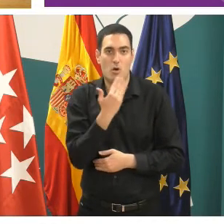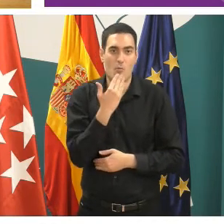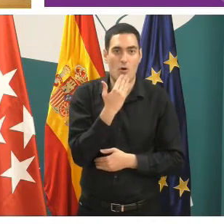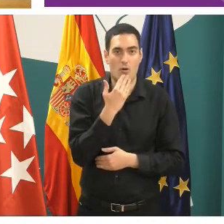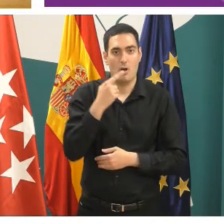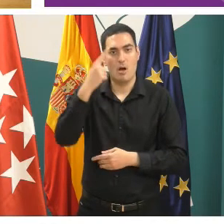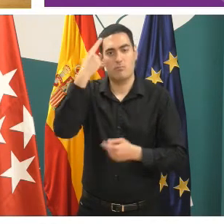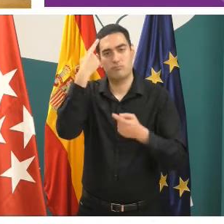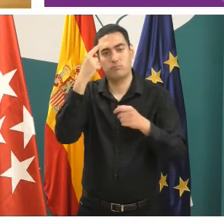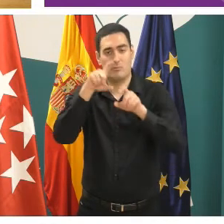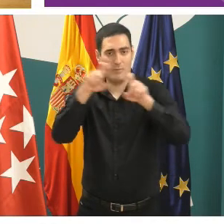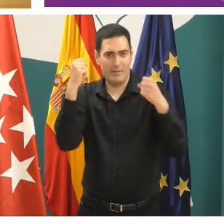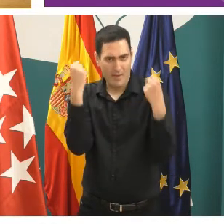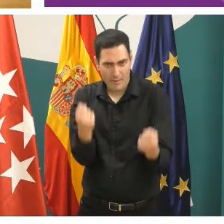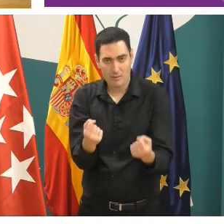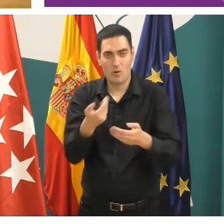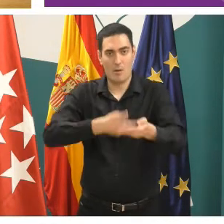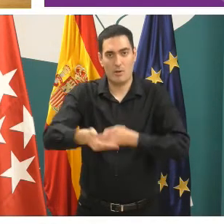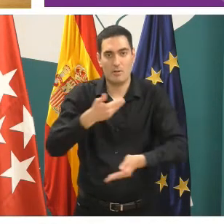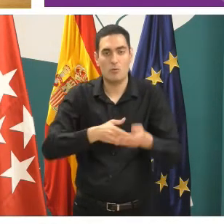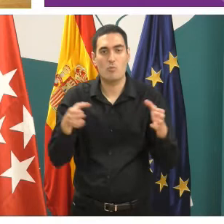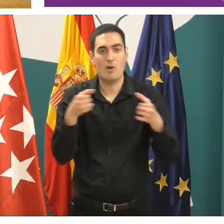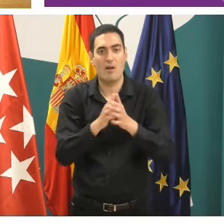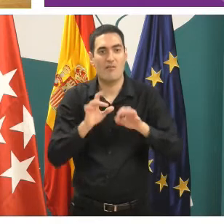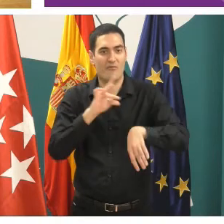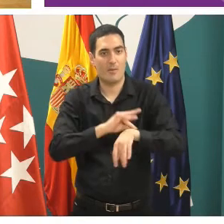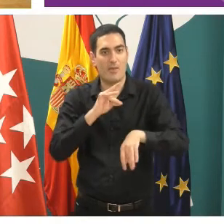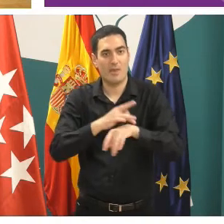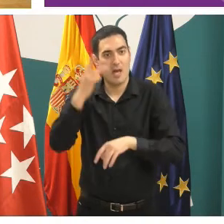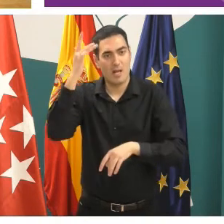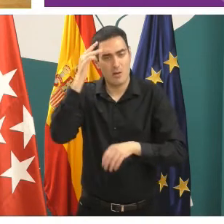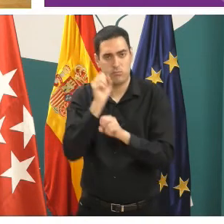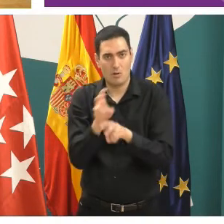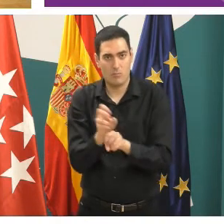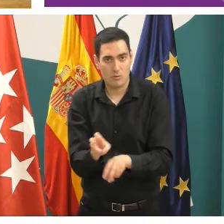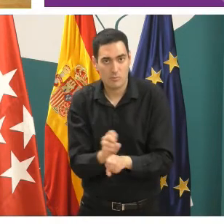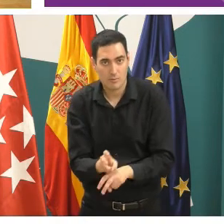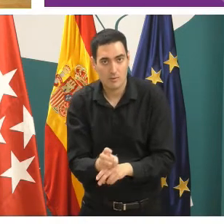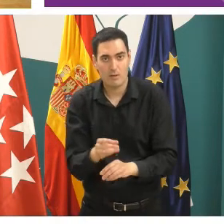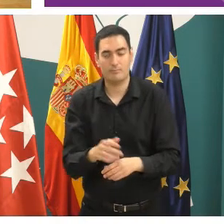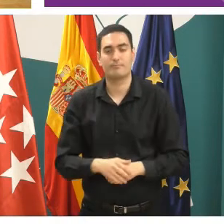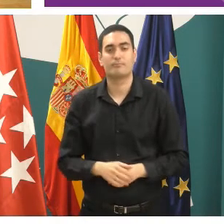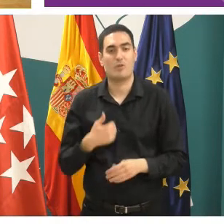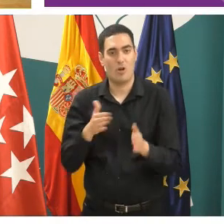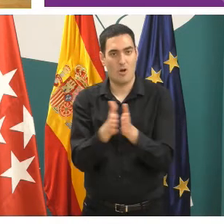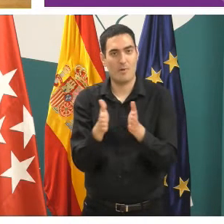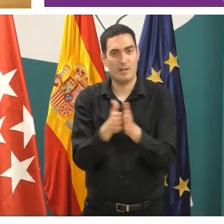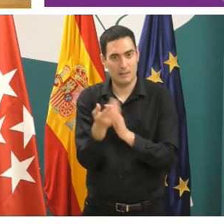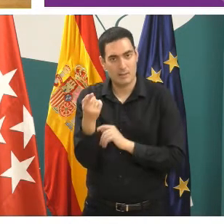entidad colaboradora, y al grupo de enfermedades neurodegenerativas raras y crónicas por hacer posible, a mis compañeras